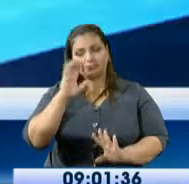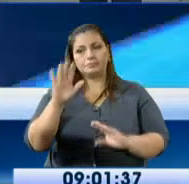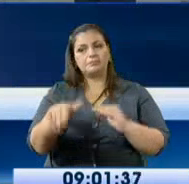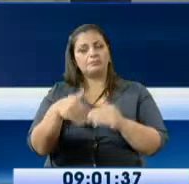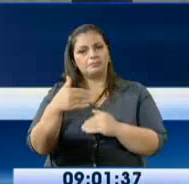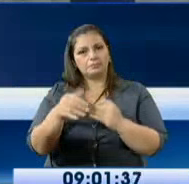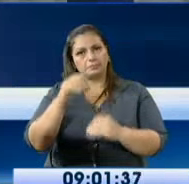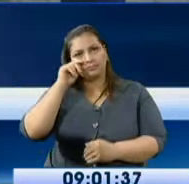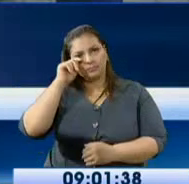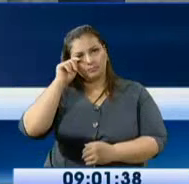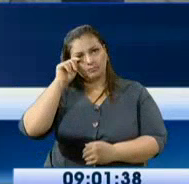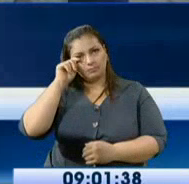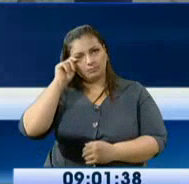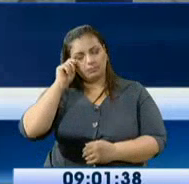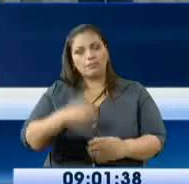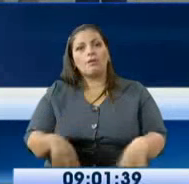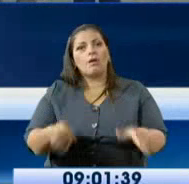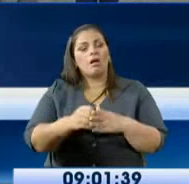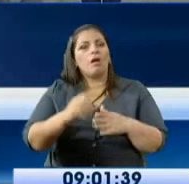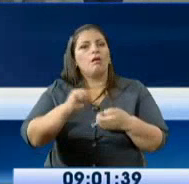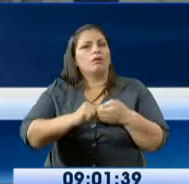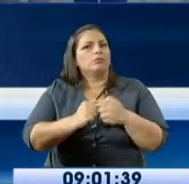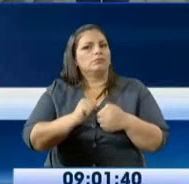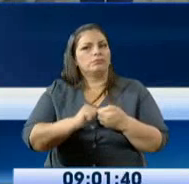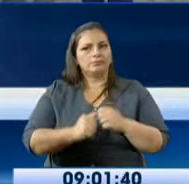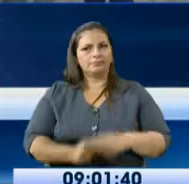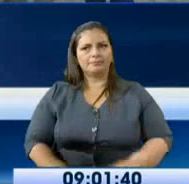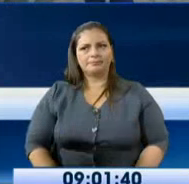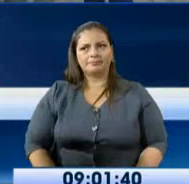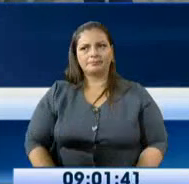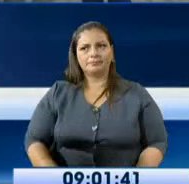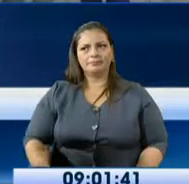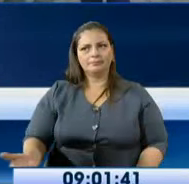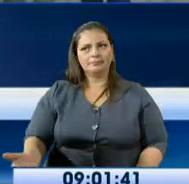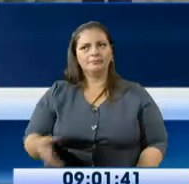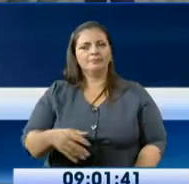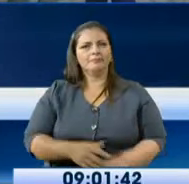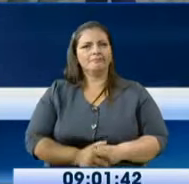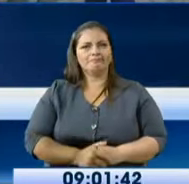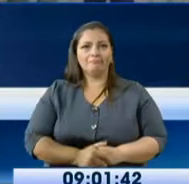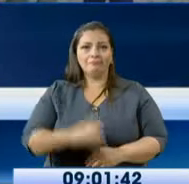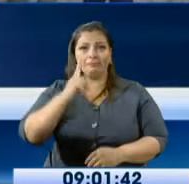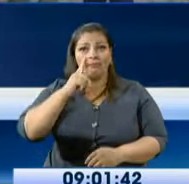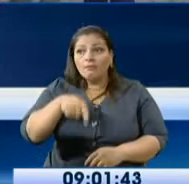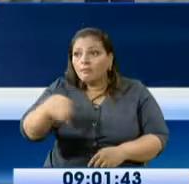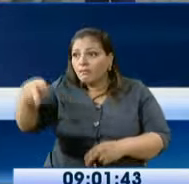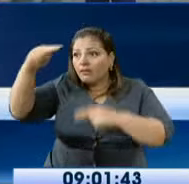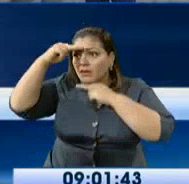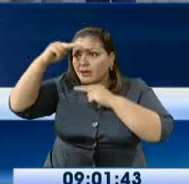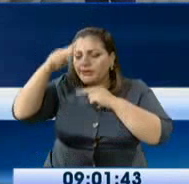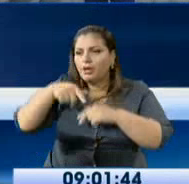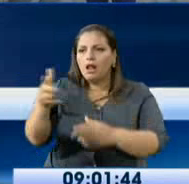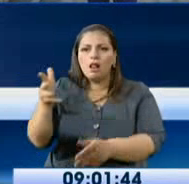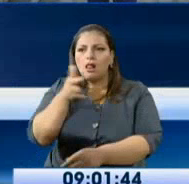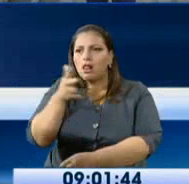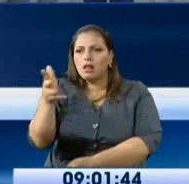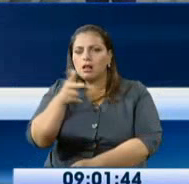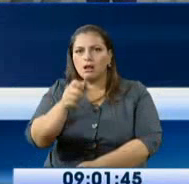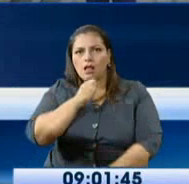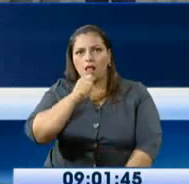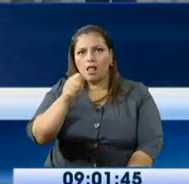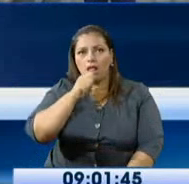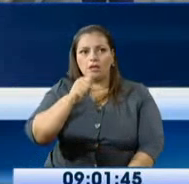estamos nosotros están ahí, pero que después se van y ya no regresan. Esperemos que hoy... Lo que habrá que de pronto